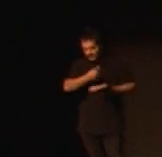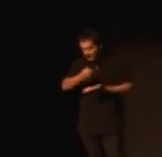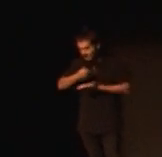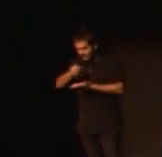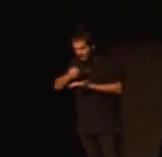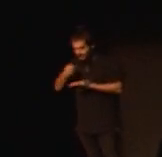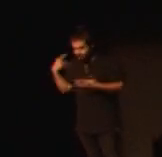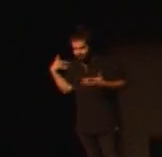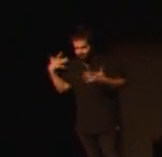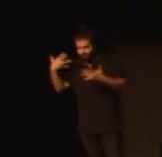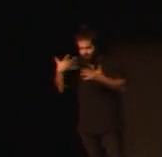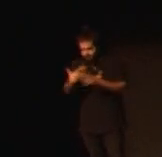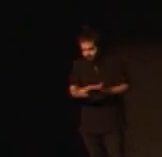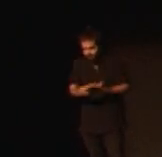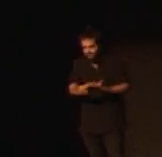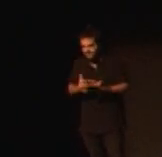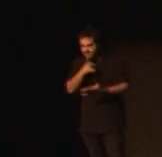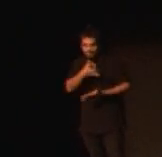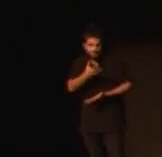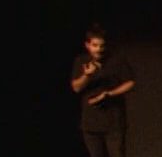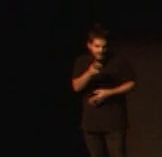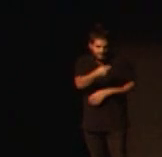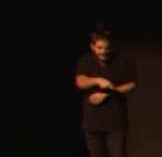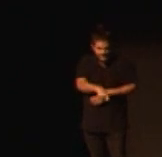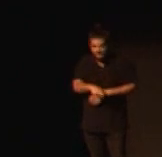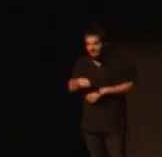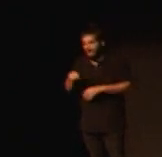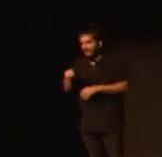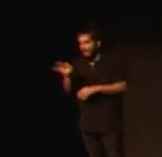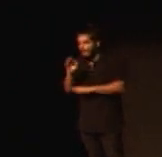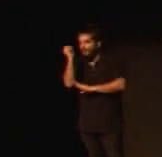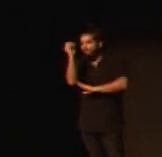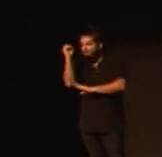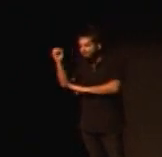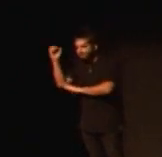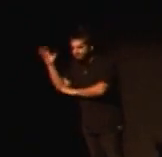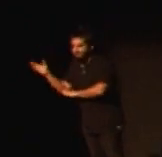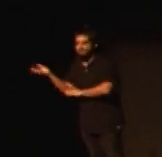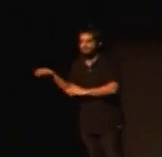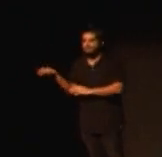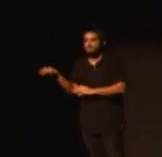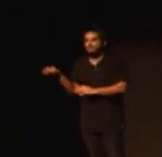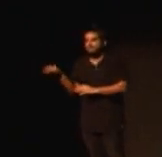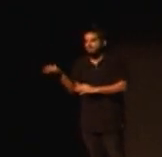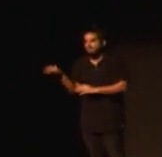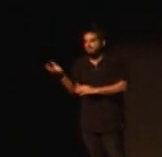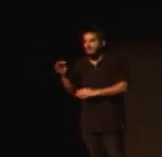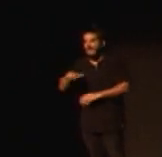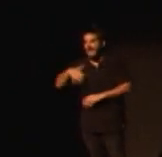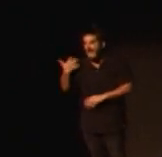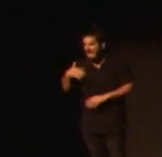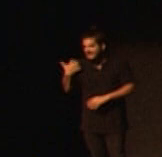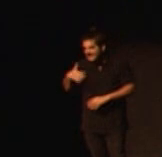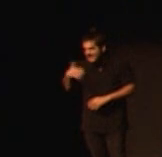por presidir o dirigir congresos y seminarios o por dar conferencias en Argentina o por buena